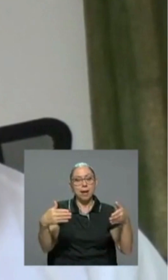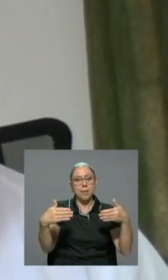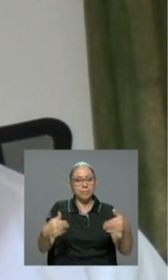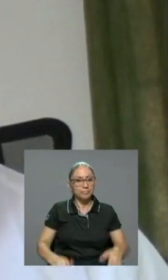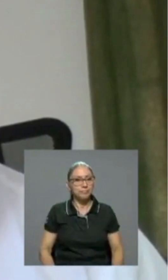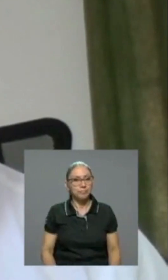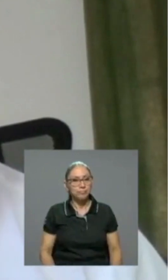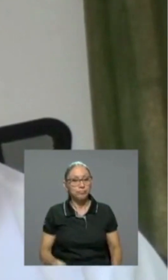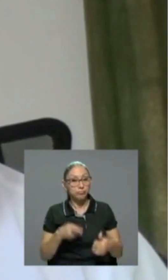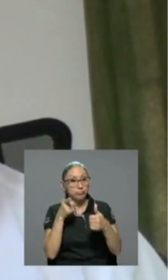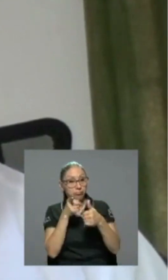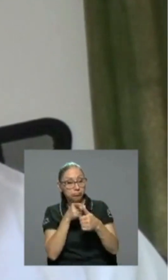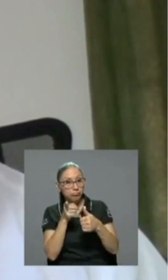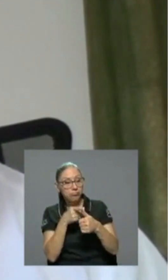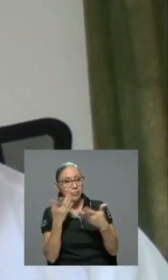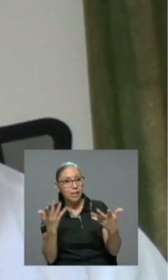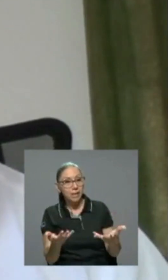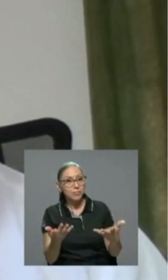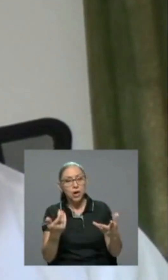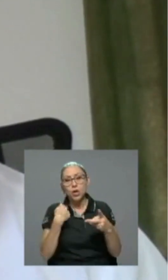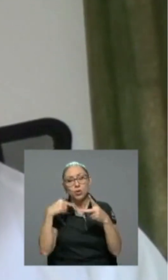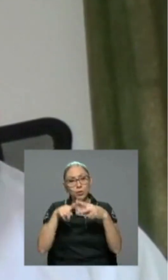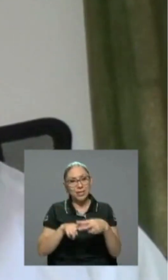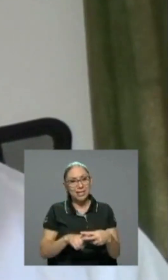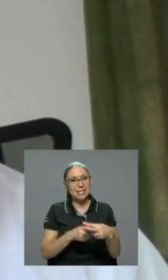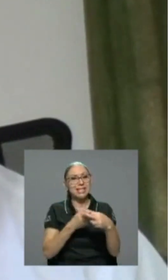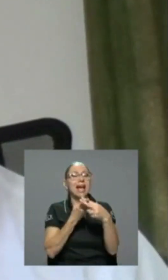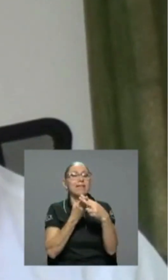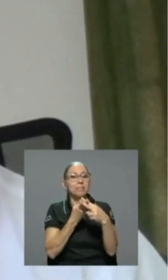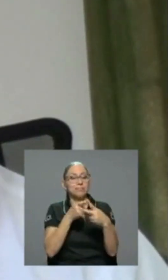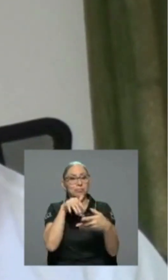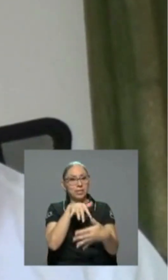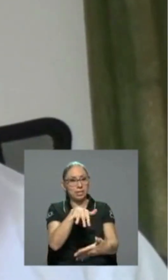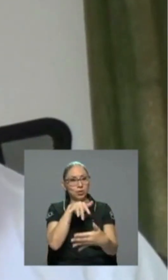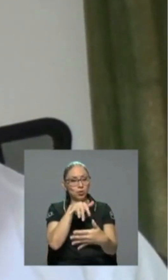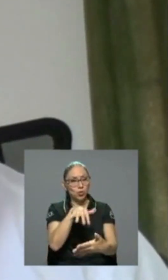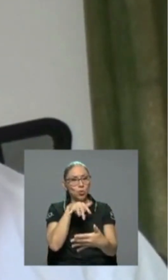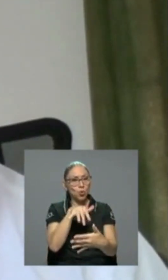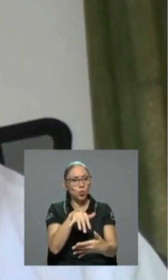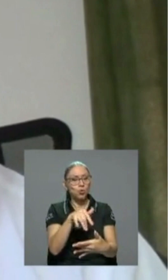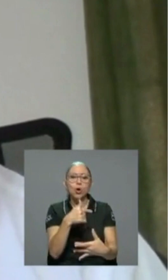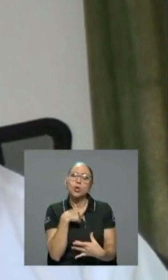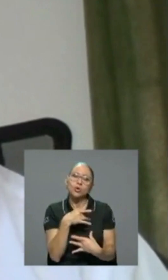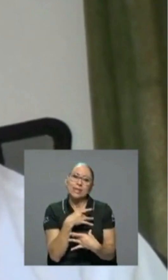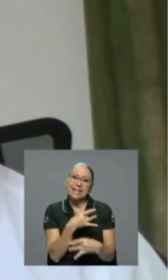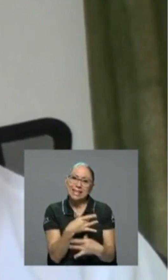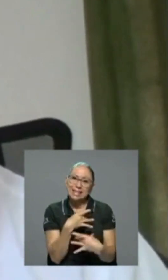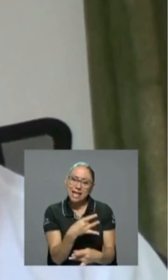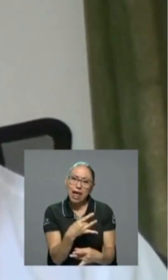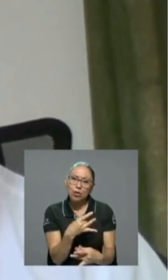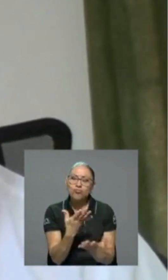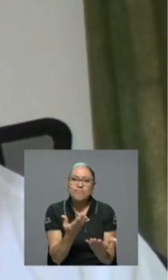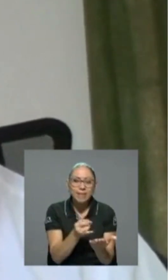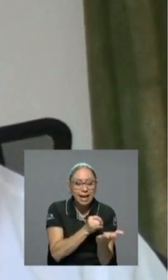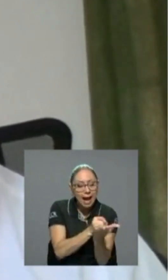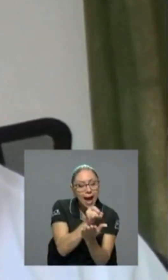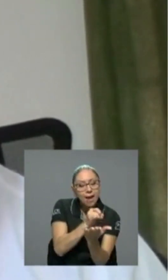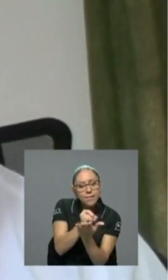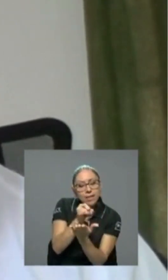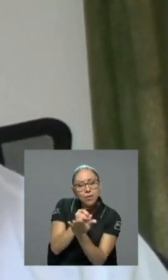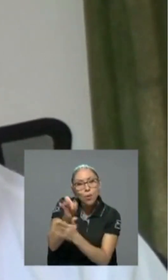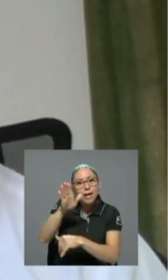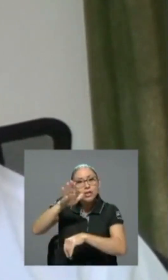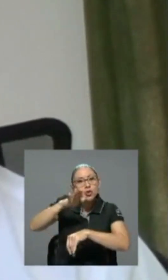En principio, cuando iniciaba mis estudios, estaba muy interesado en averiguar sobre